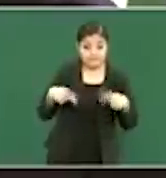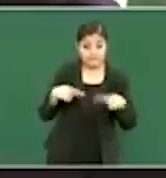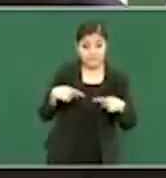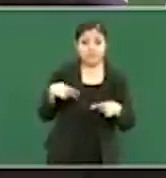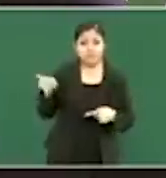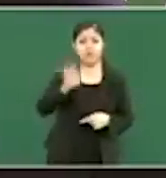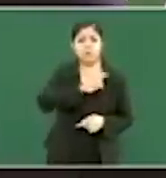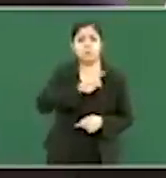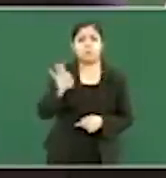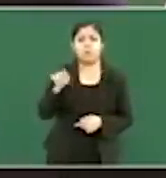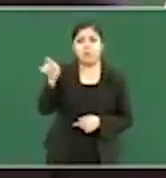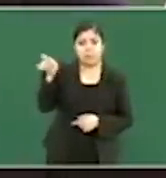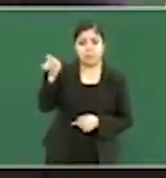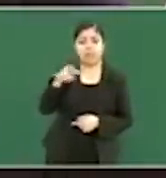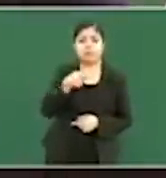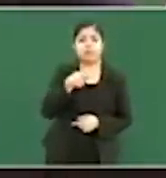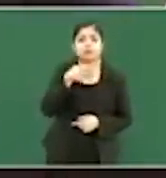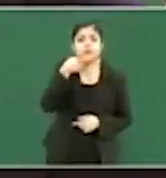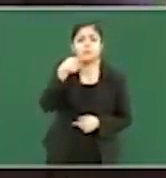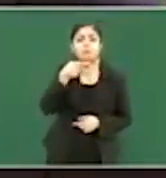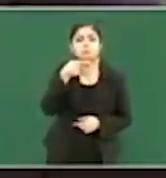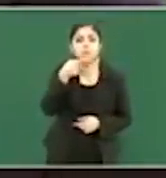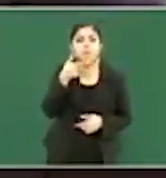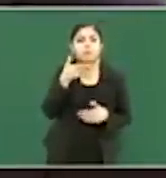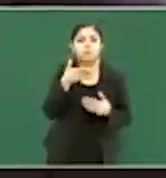pero si